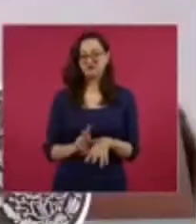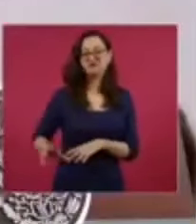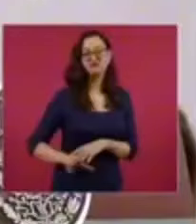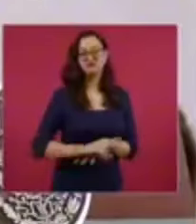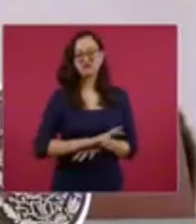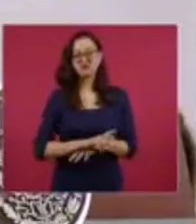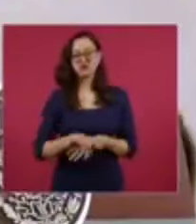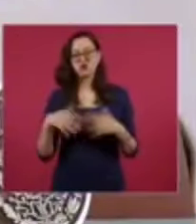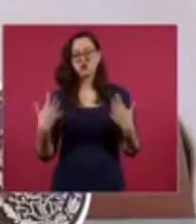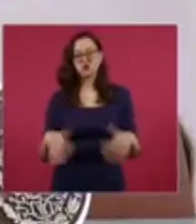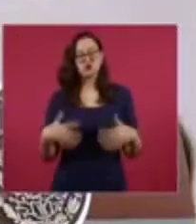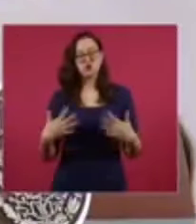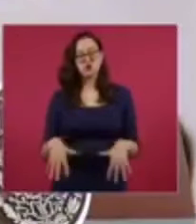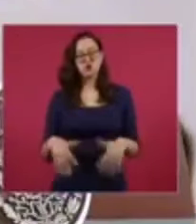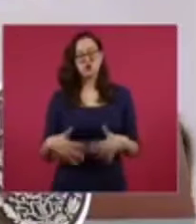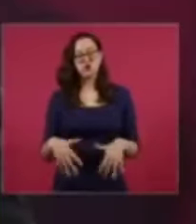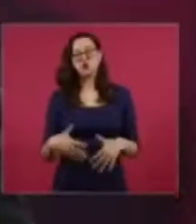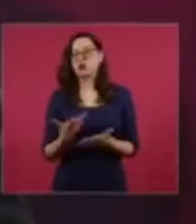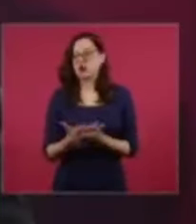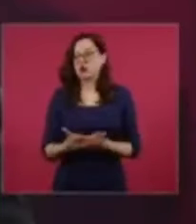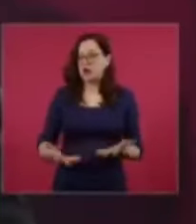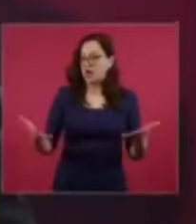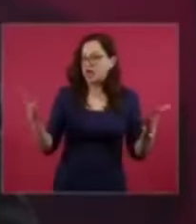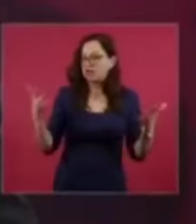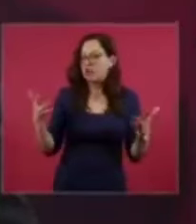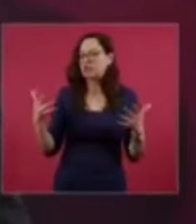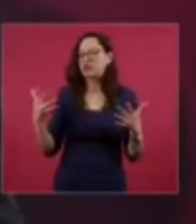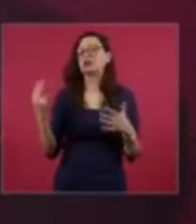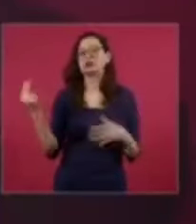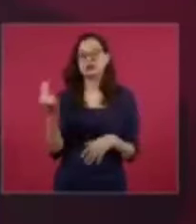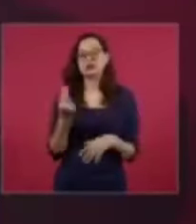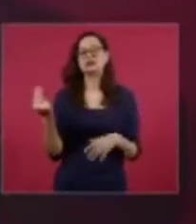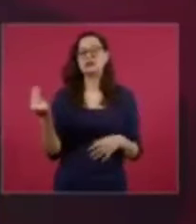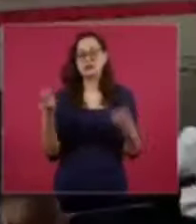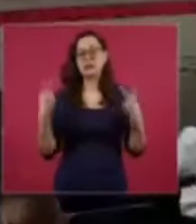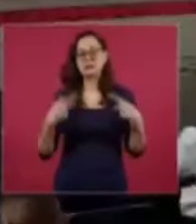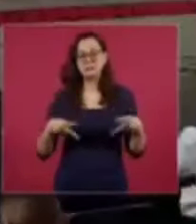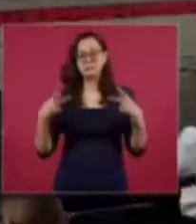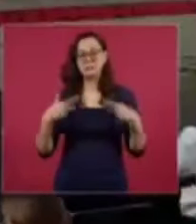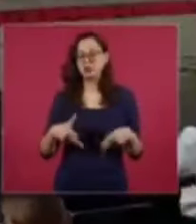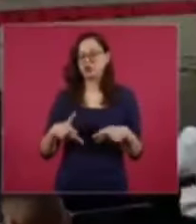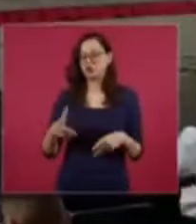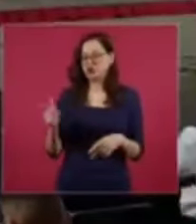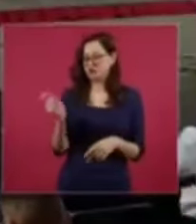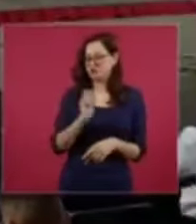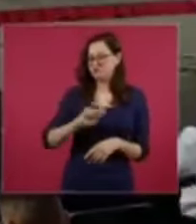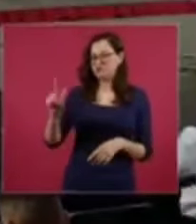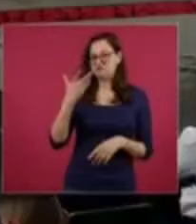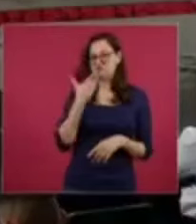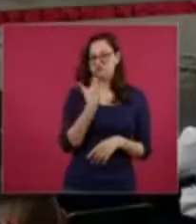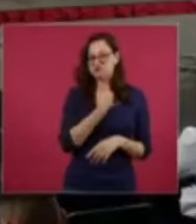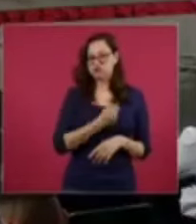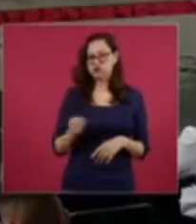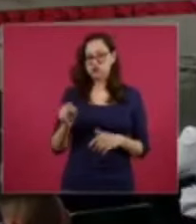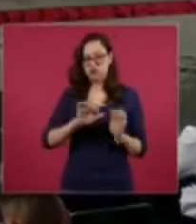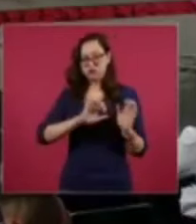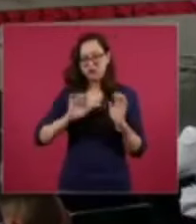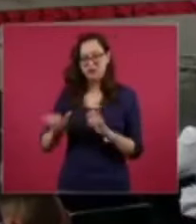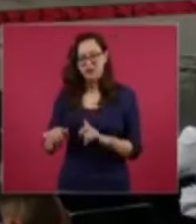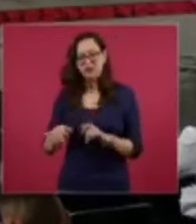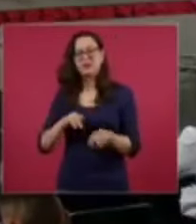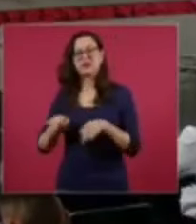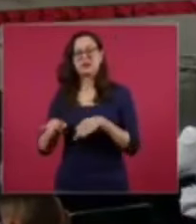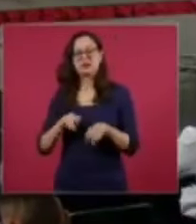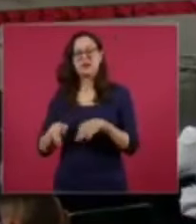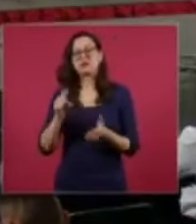esta magnitud una magnitud tan grande requiere del personal humano altamente calificado ADO que solamente en el